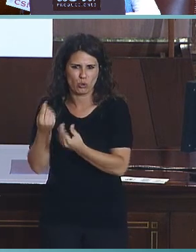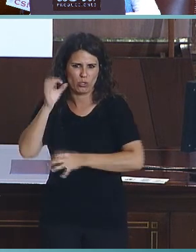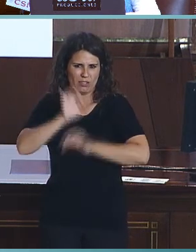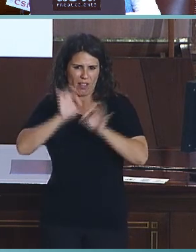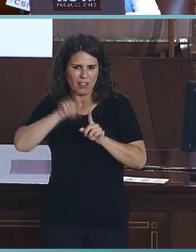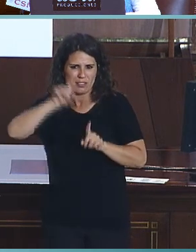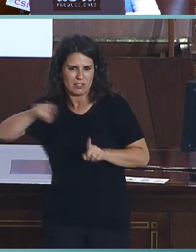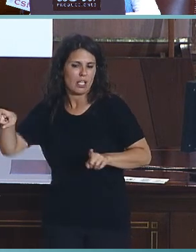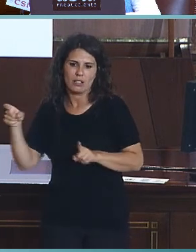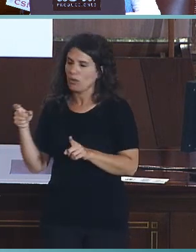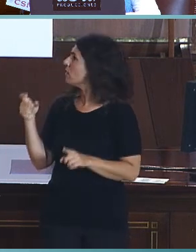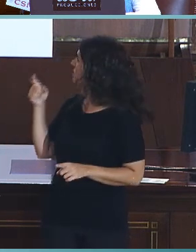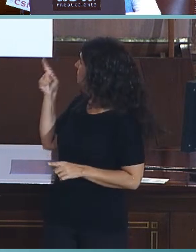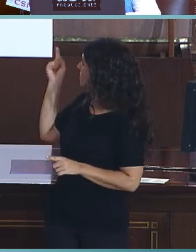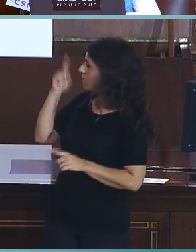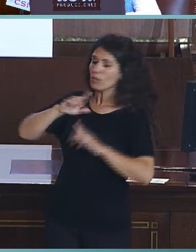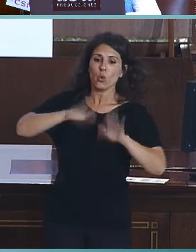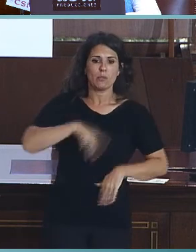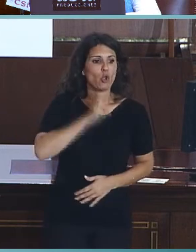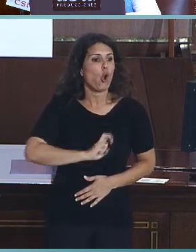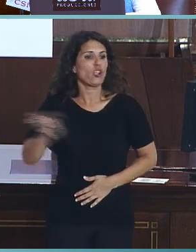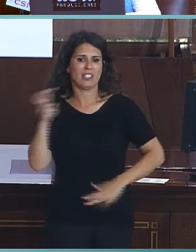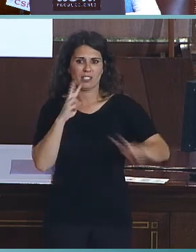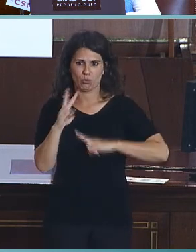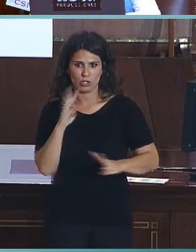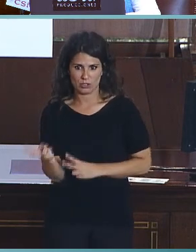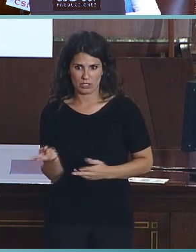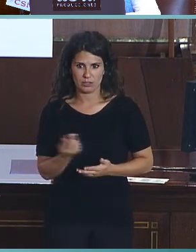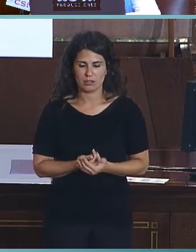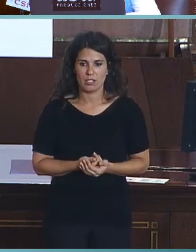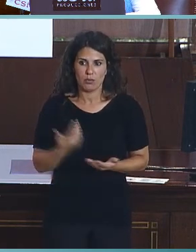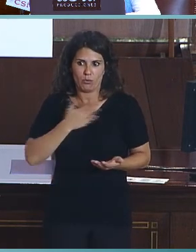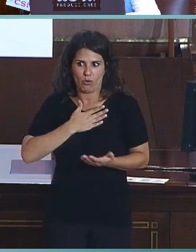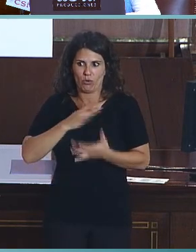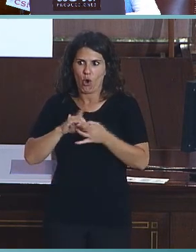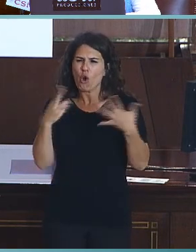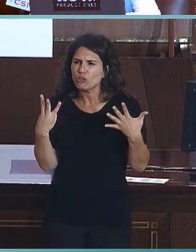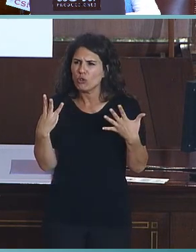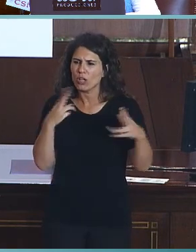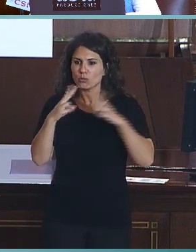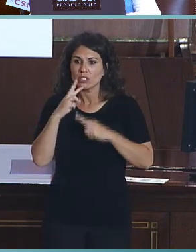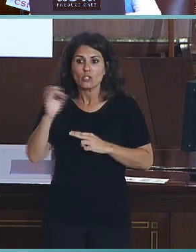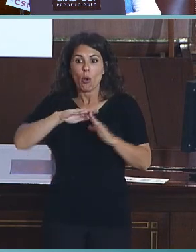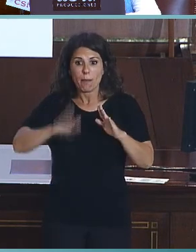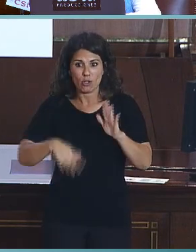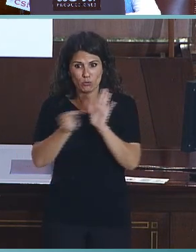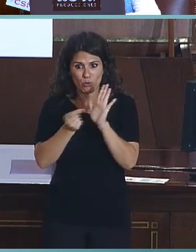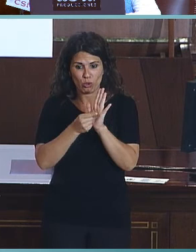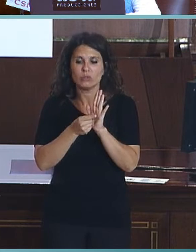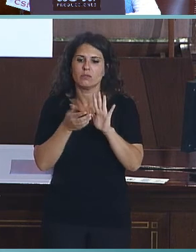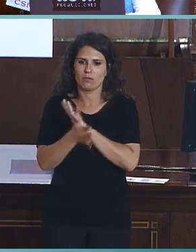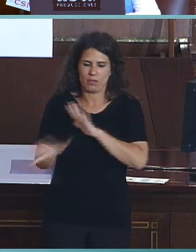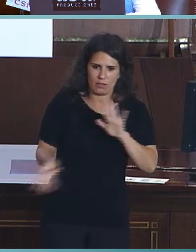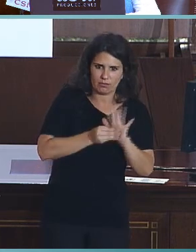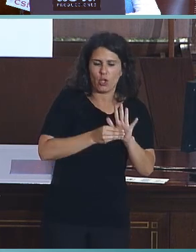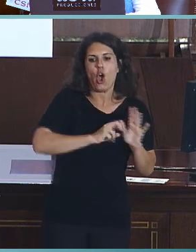están juntas aquellas que obtuvieron resultados obtuvieron 8 respuestas o menos.